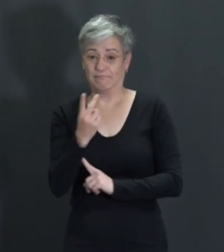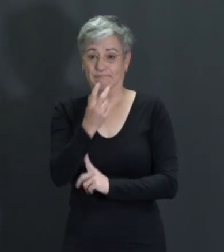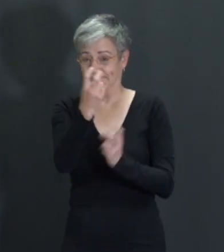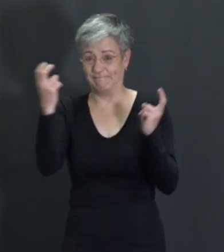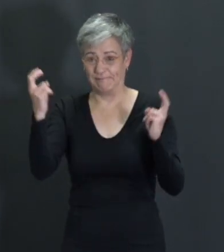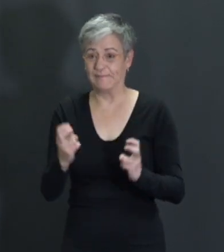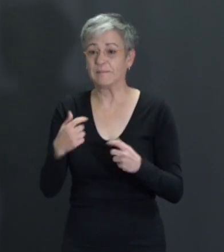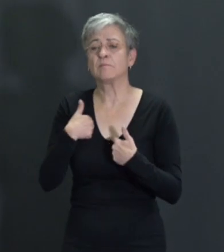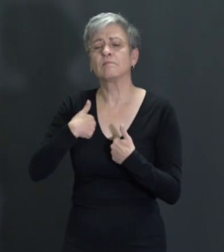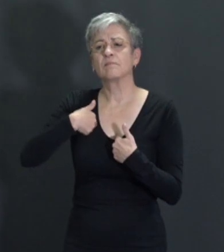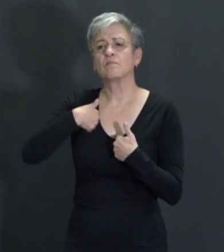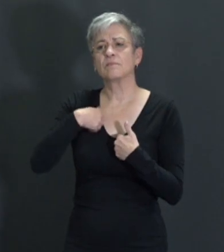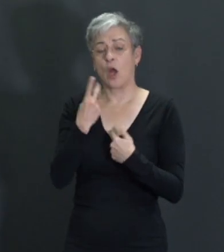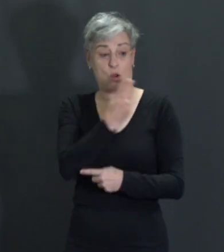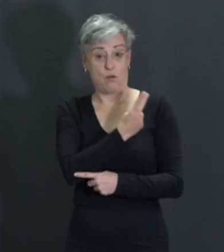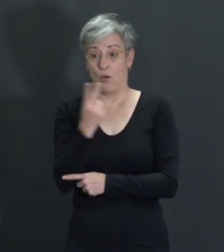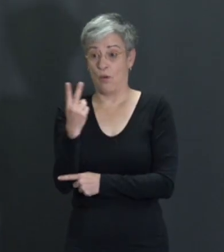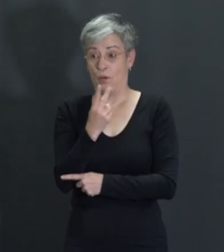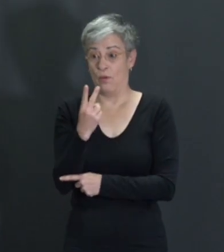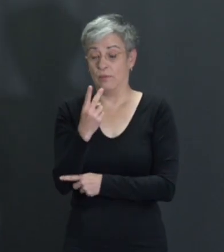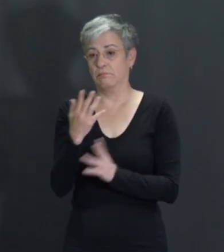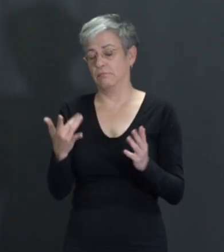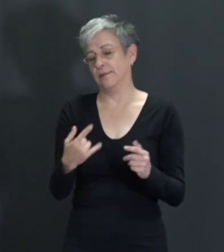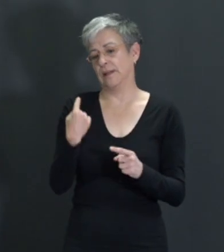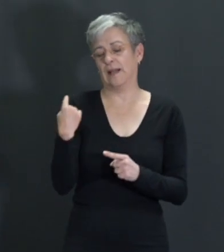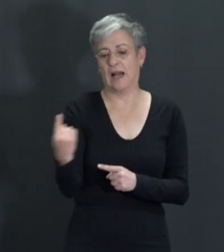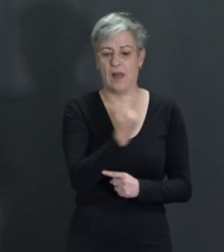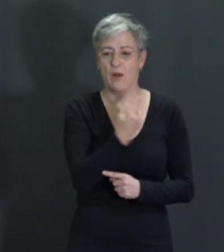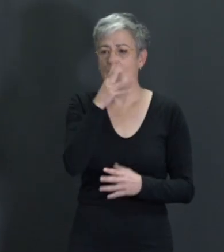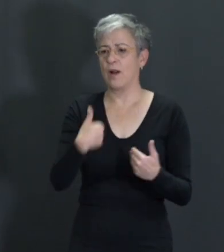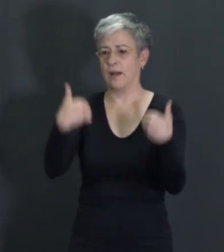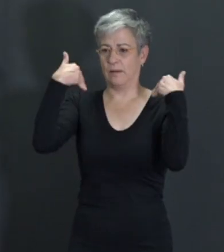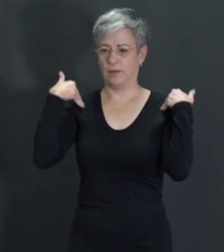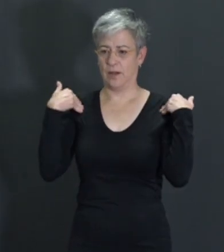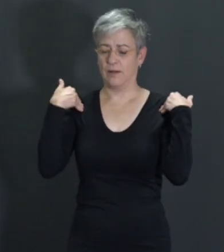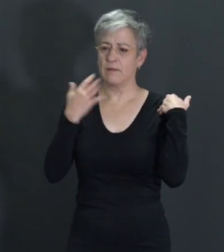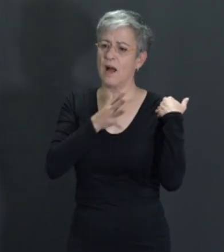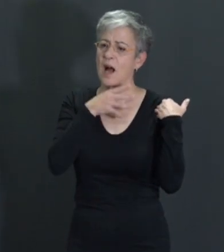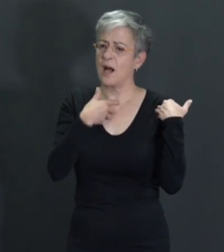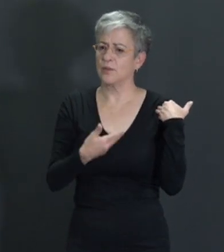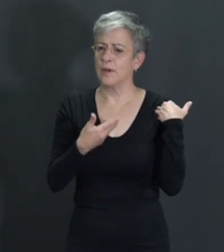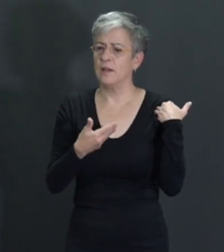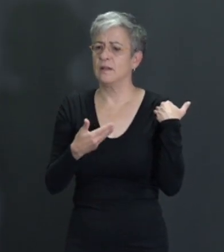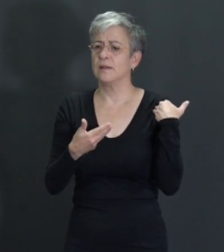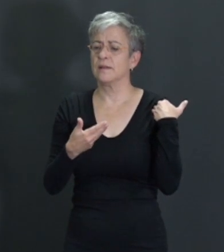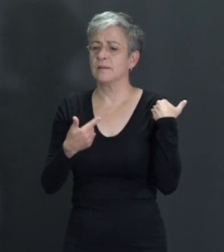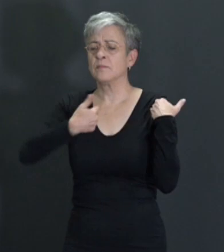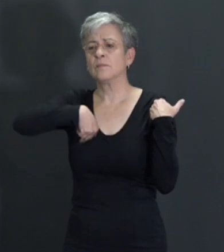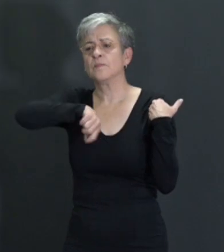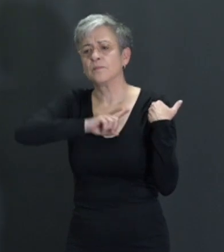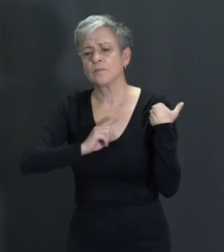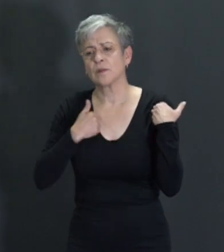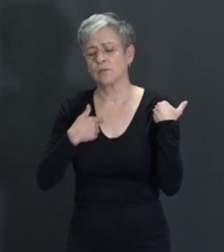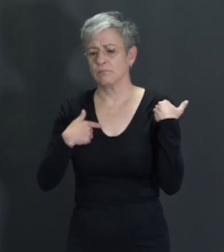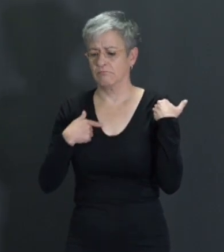dos personas que, más allá de vuestras responsabilidades actuales, tenéis una dilatada trayectoria en